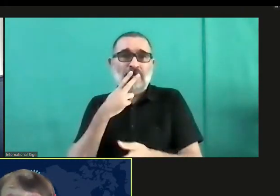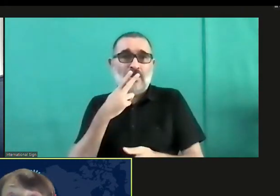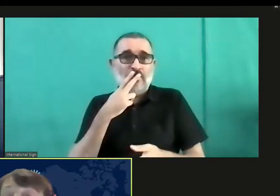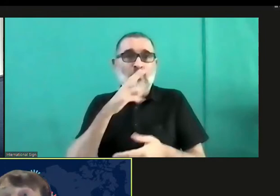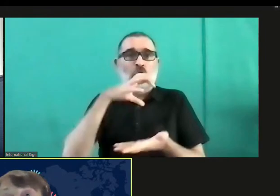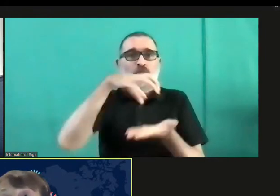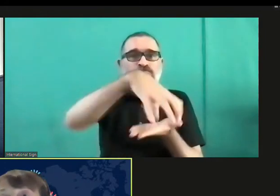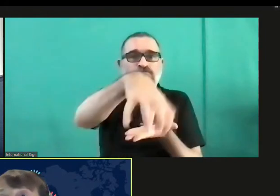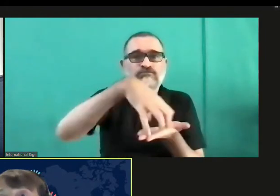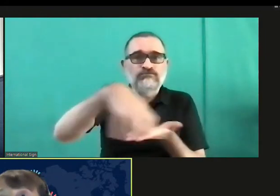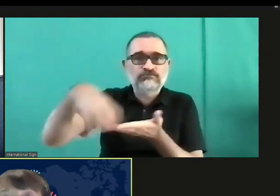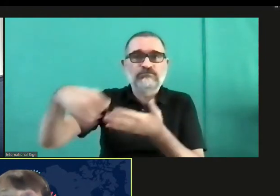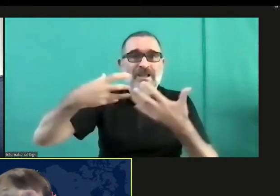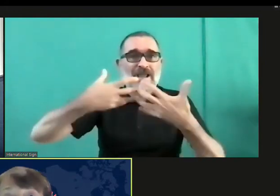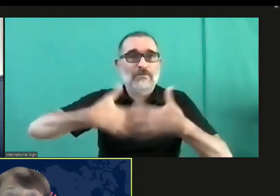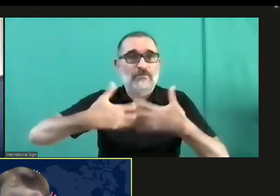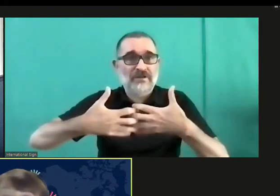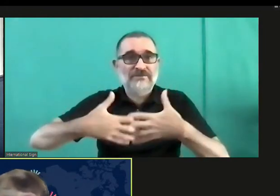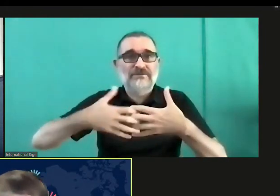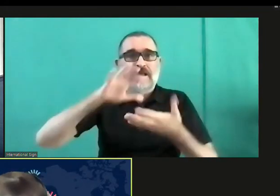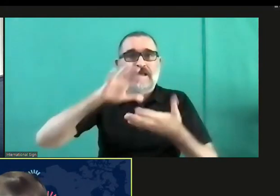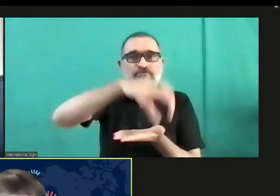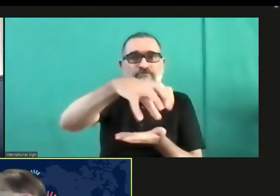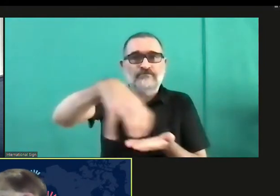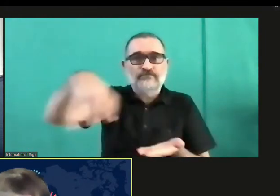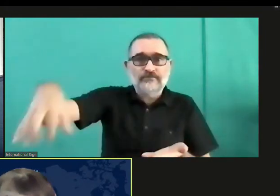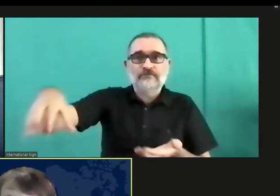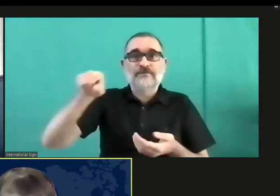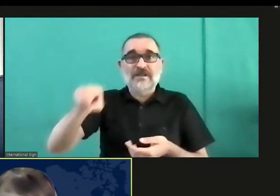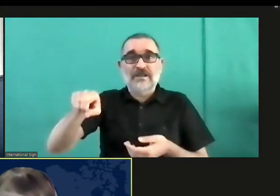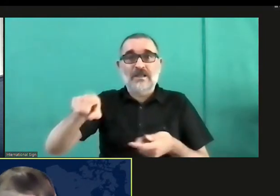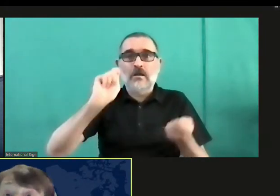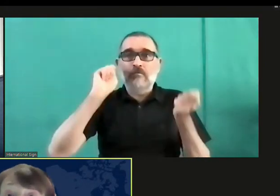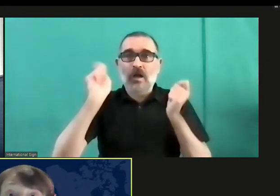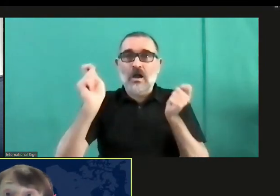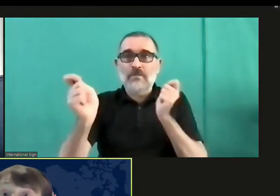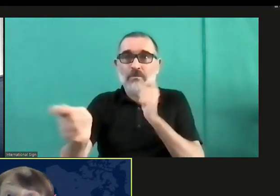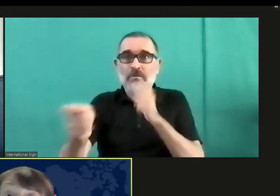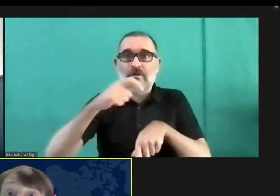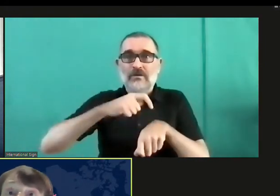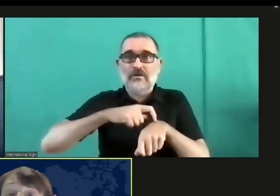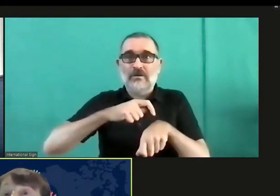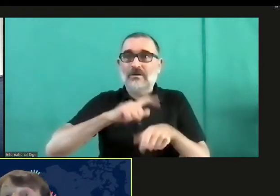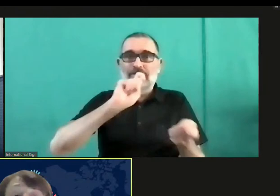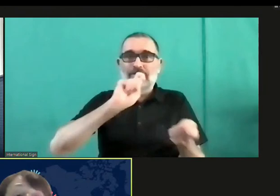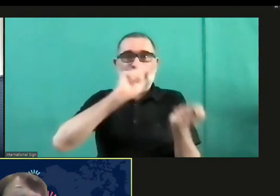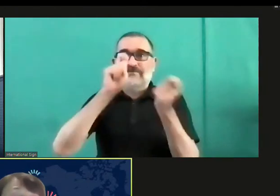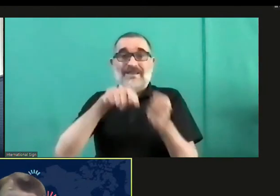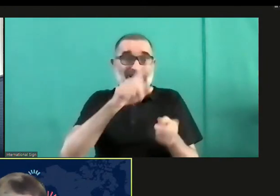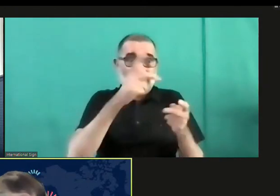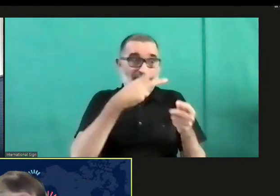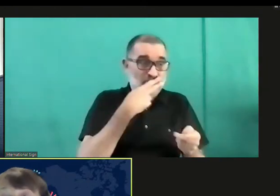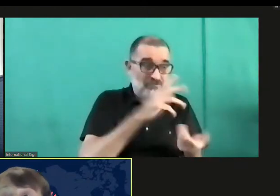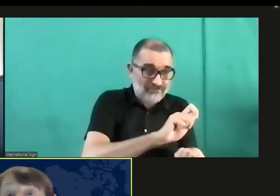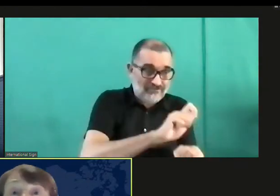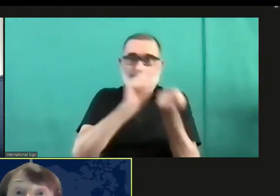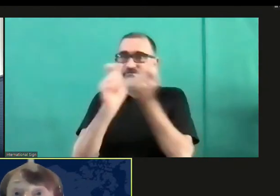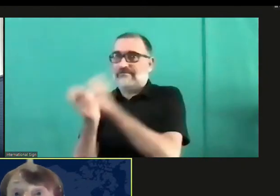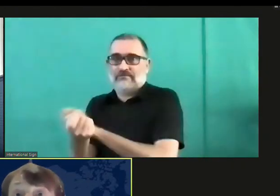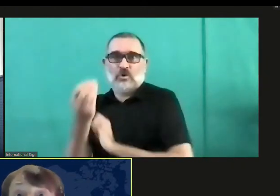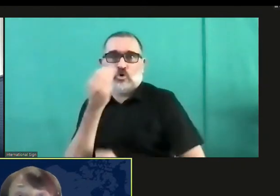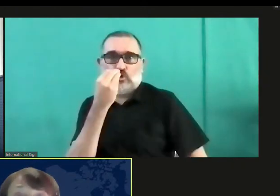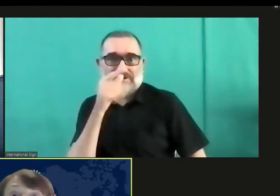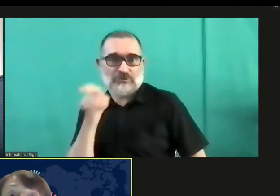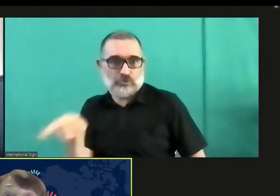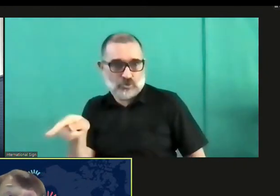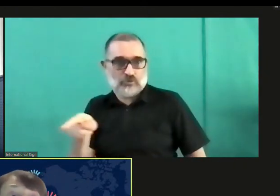el público a veces en este tema no saben frecuentemente mucho sobre por qué el etiquetado y por qué